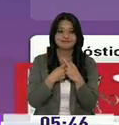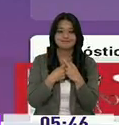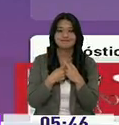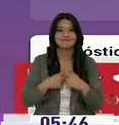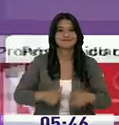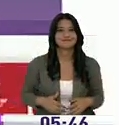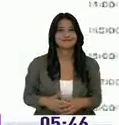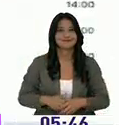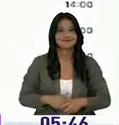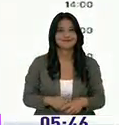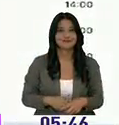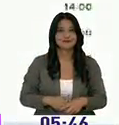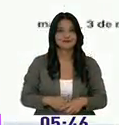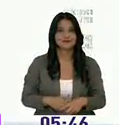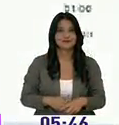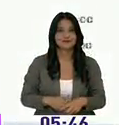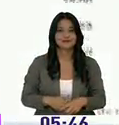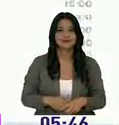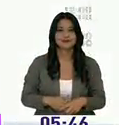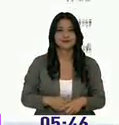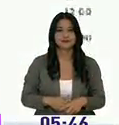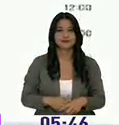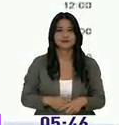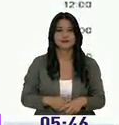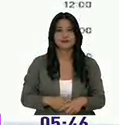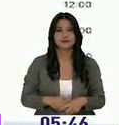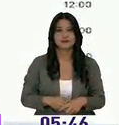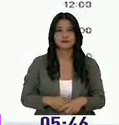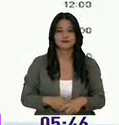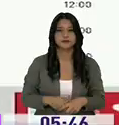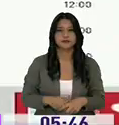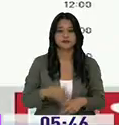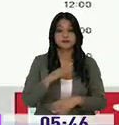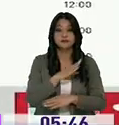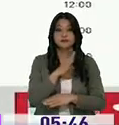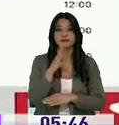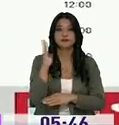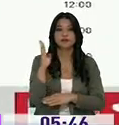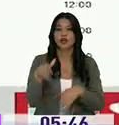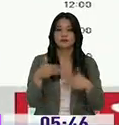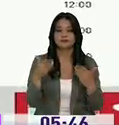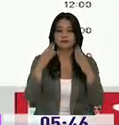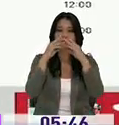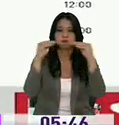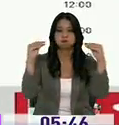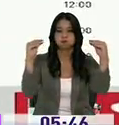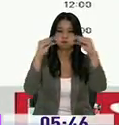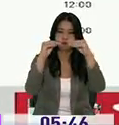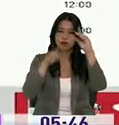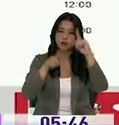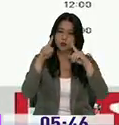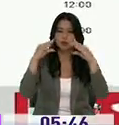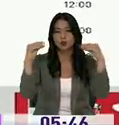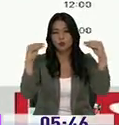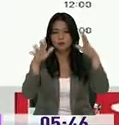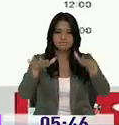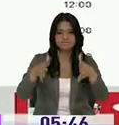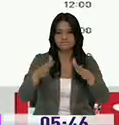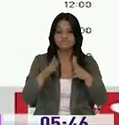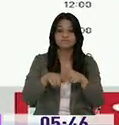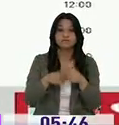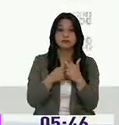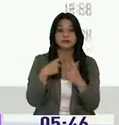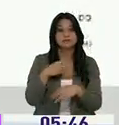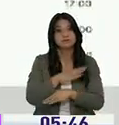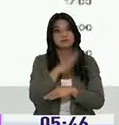en pantalla, el día por medias horas o por horas, va a estar nublado a muy nublado, parcialmente nublado a lo largo